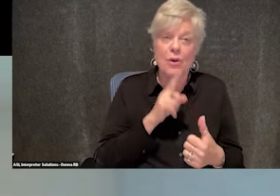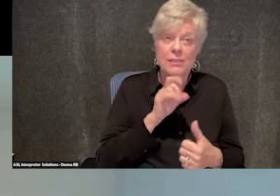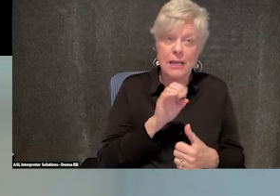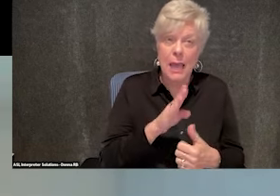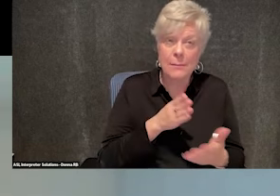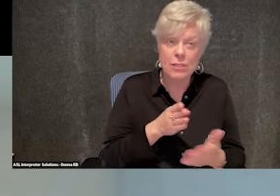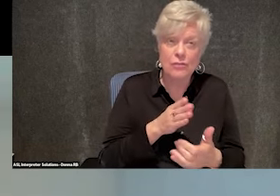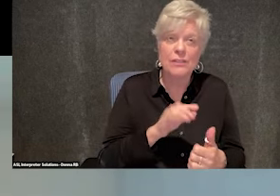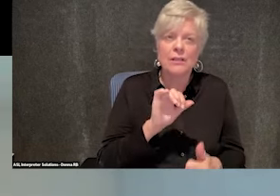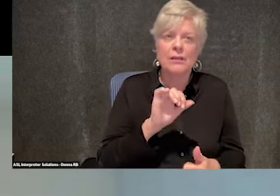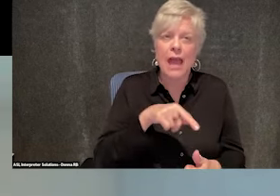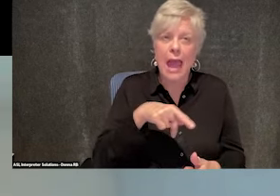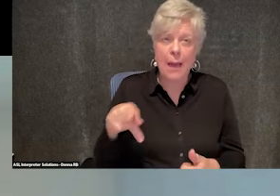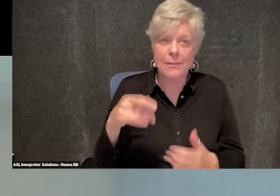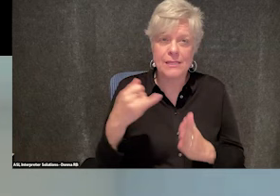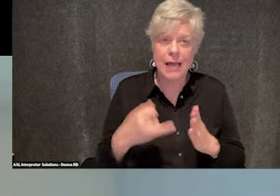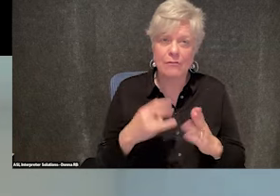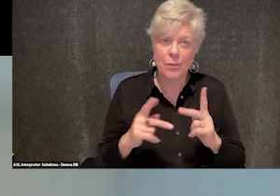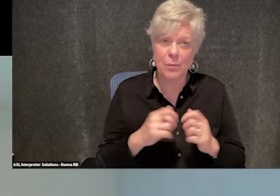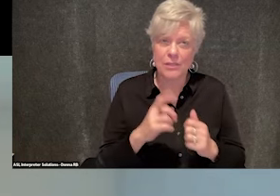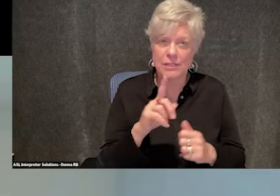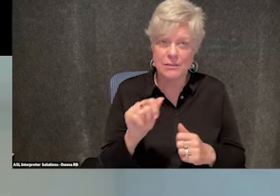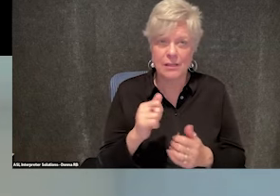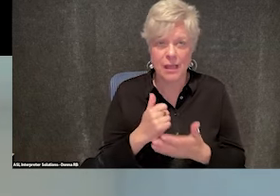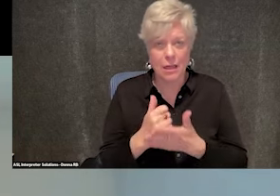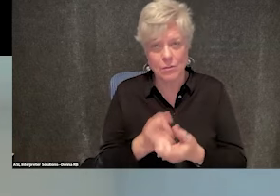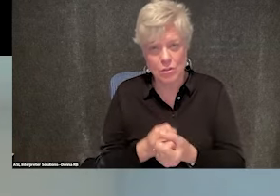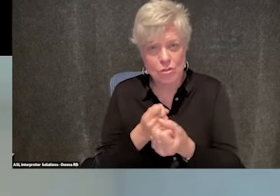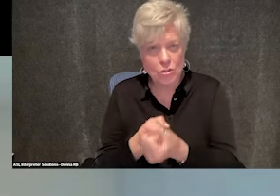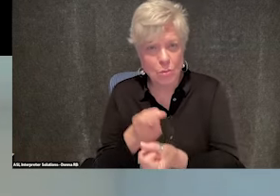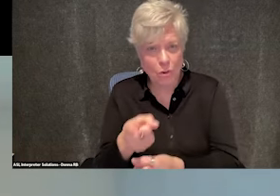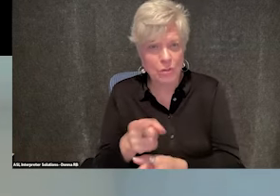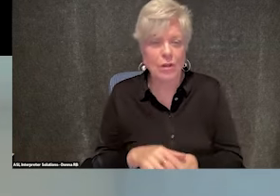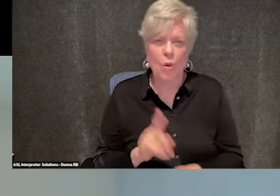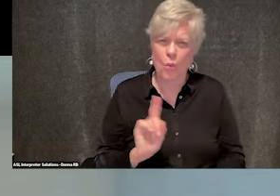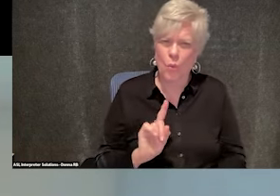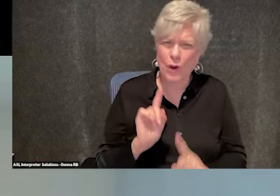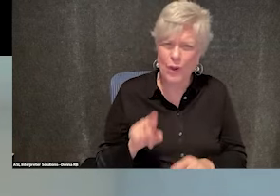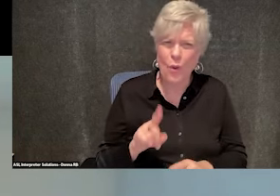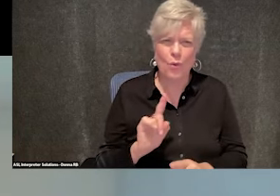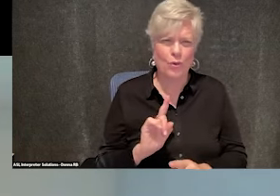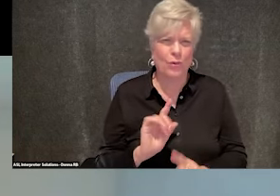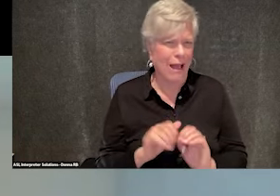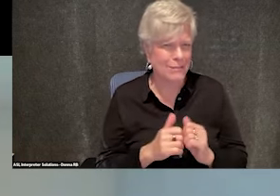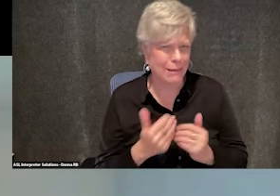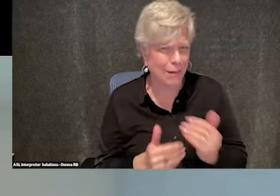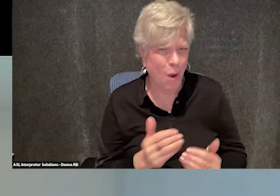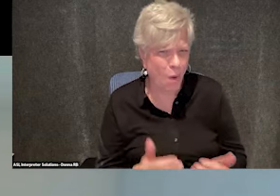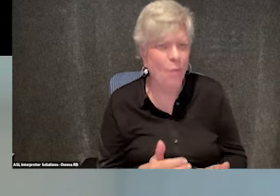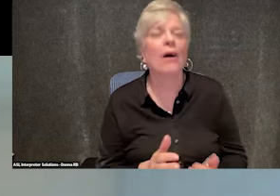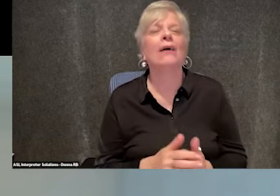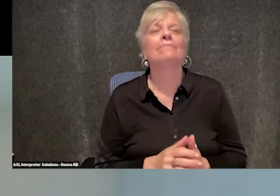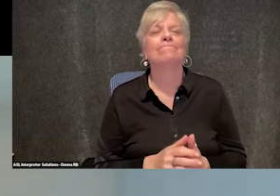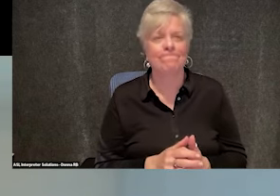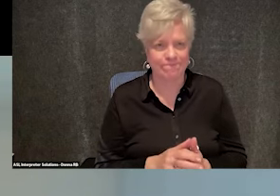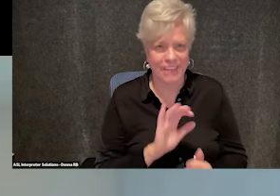más de vigilancia. Tenemos mucha tecnología, cosas simples como encontrar mi teléfono, o saber específicamente dónde